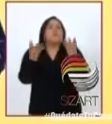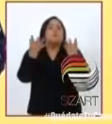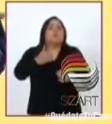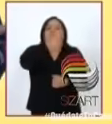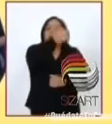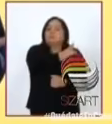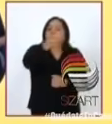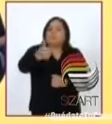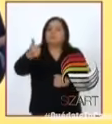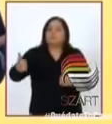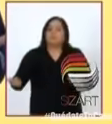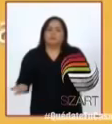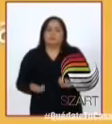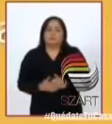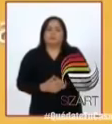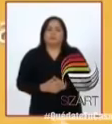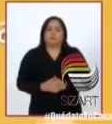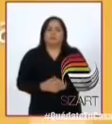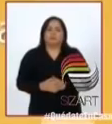toca a cada persona?